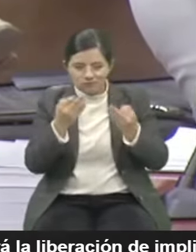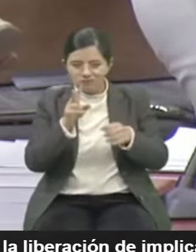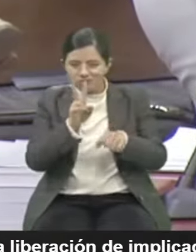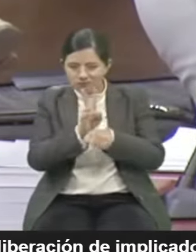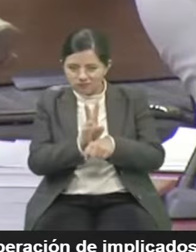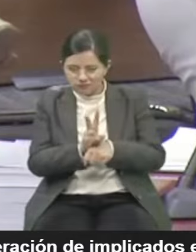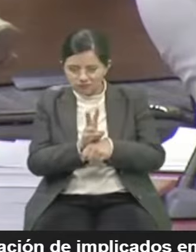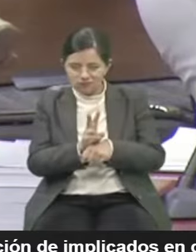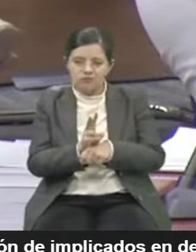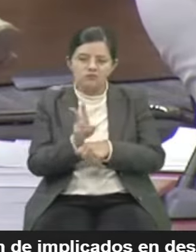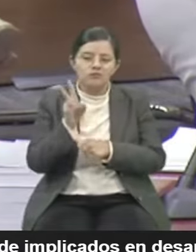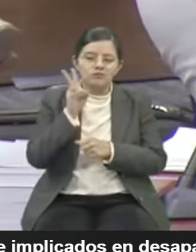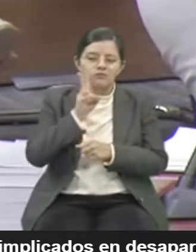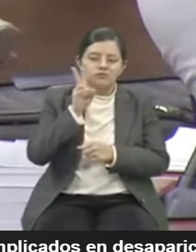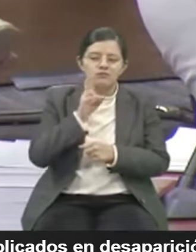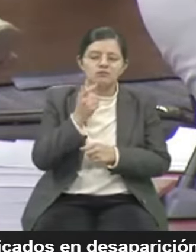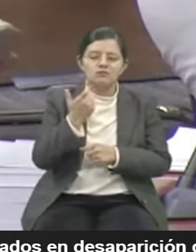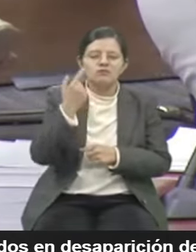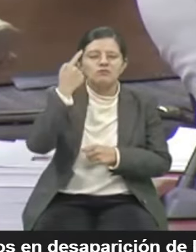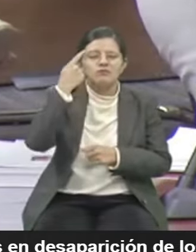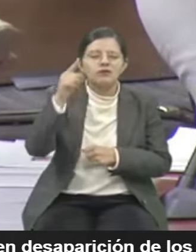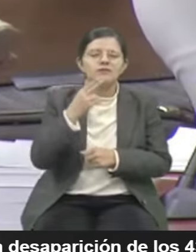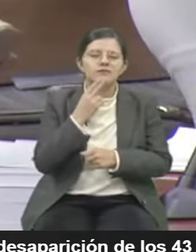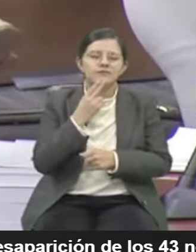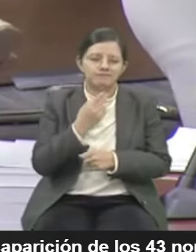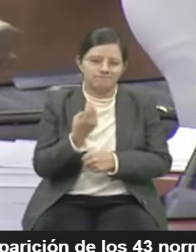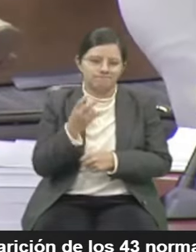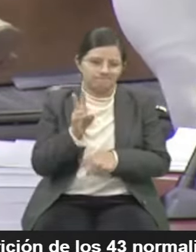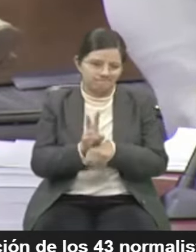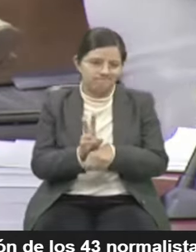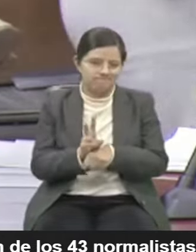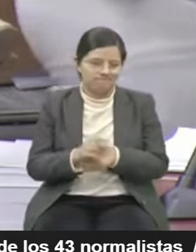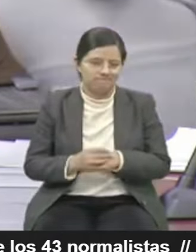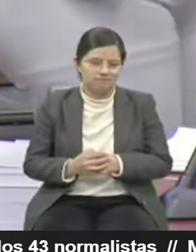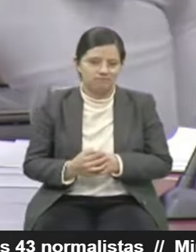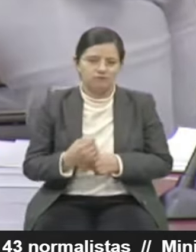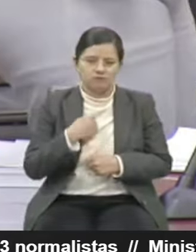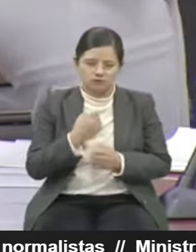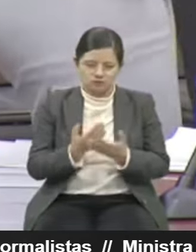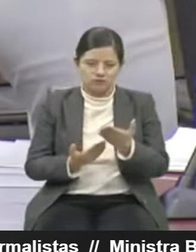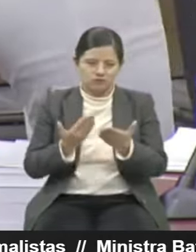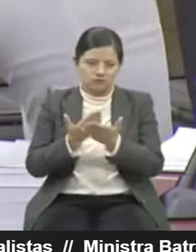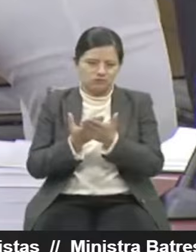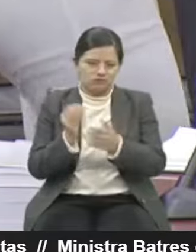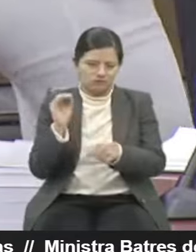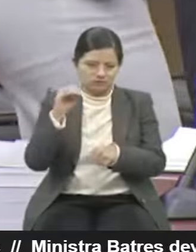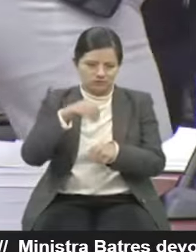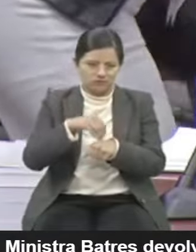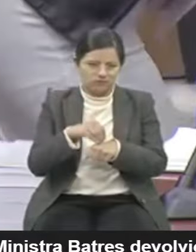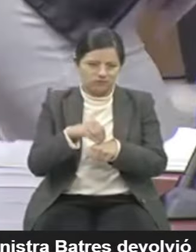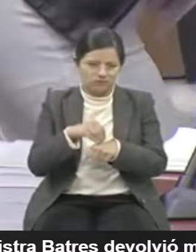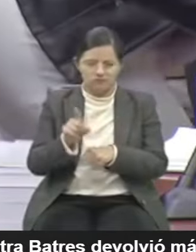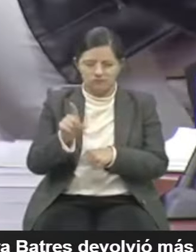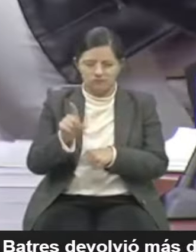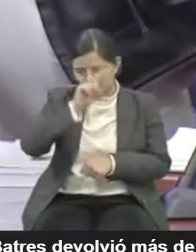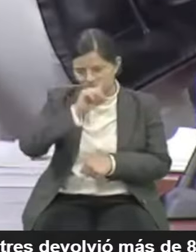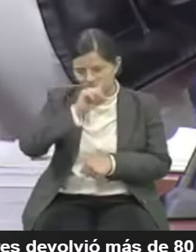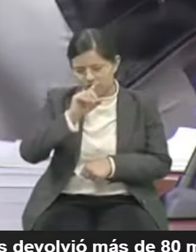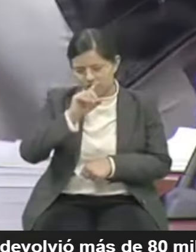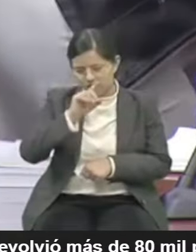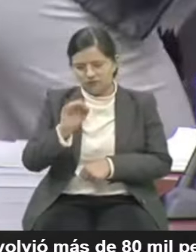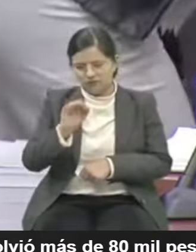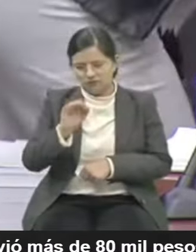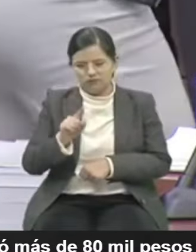en resumen entonces propongo que se agregue como una parte del acuerdo como una parte de la adenda del consejero